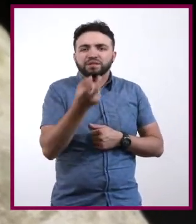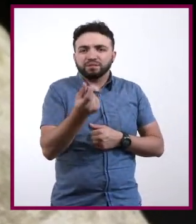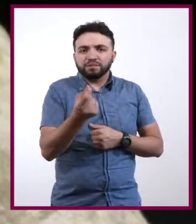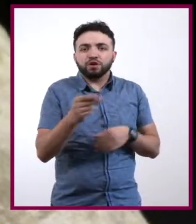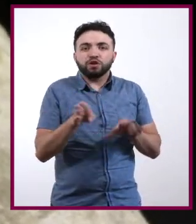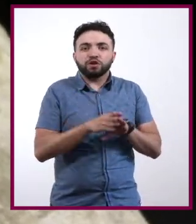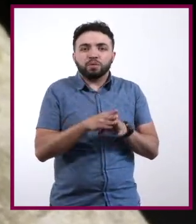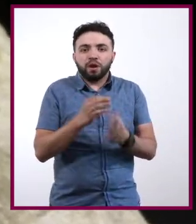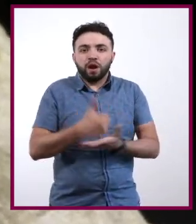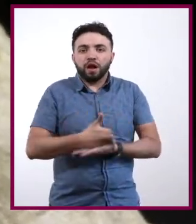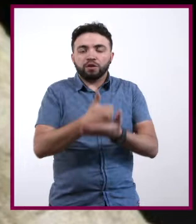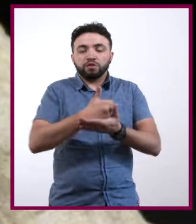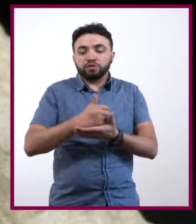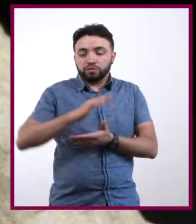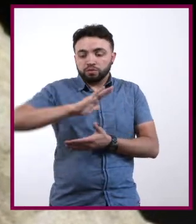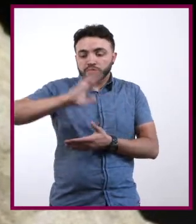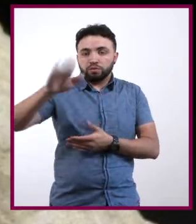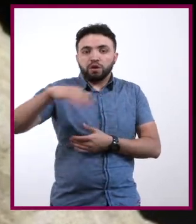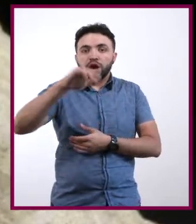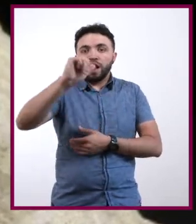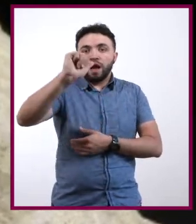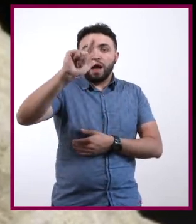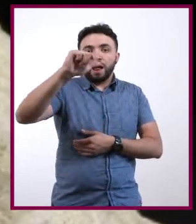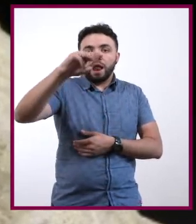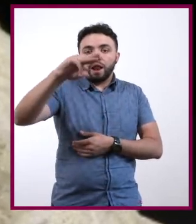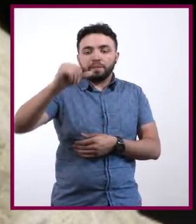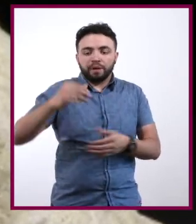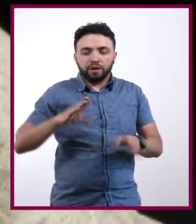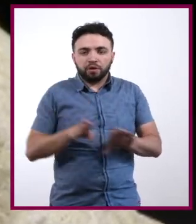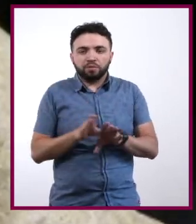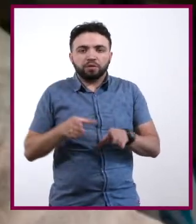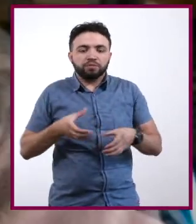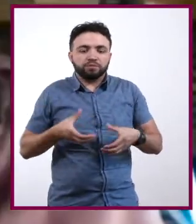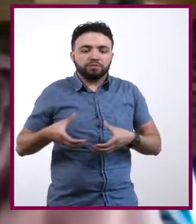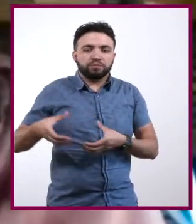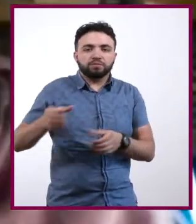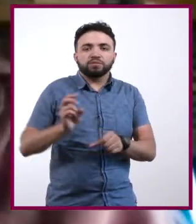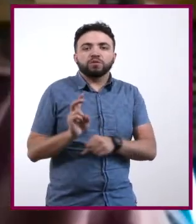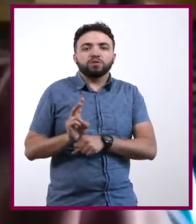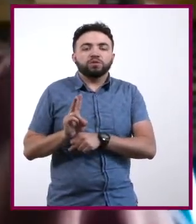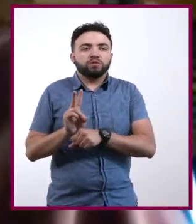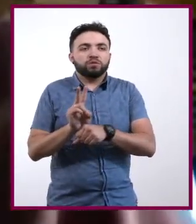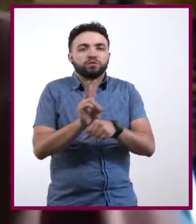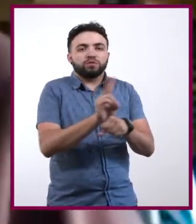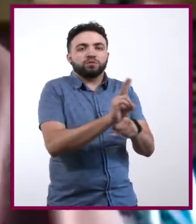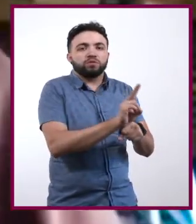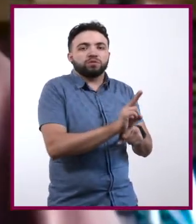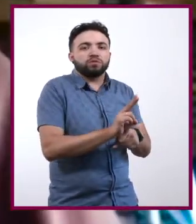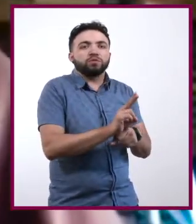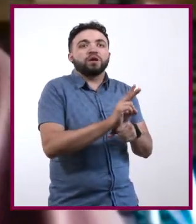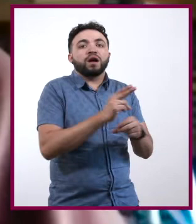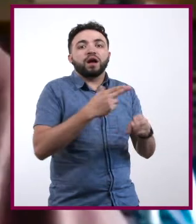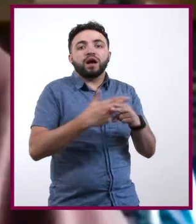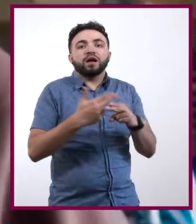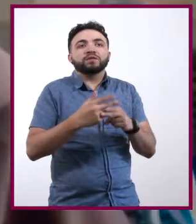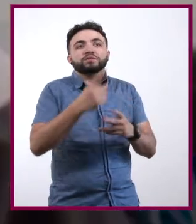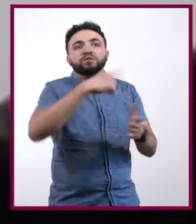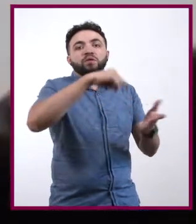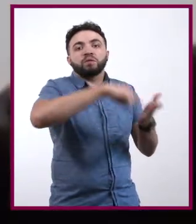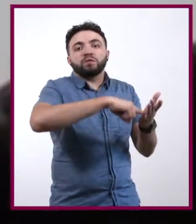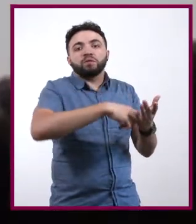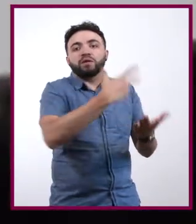almas de los muertos al inframundo, que será pues su lugar de descanso. Entonces, uno lo ve